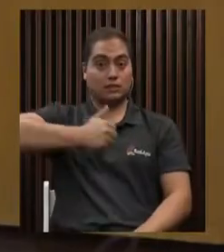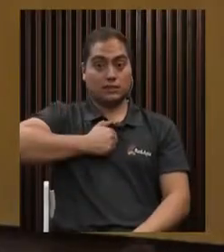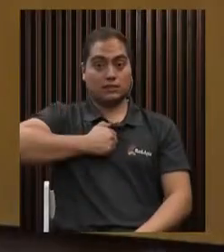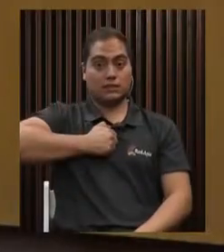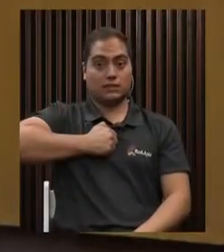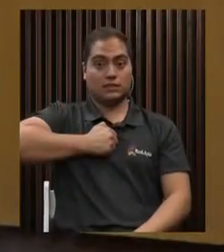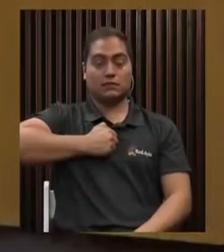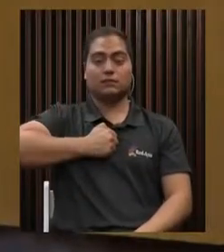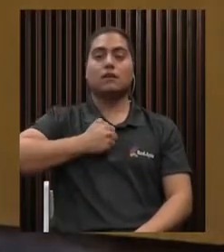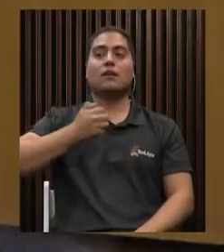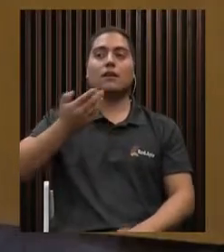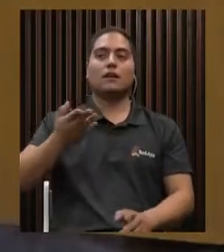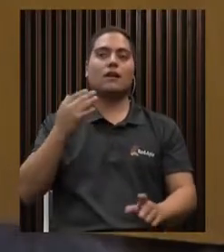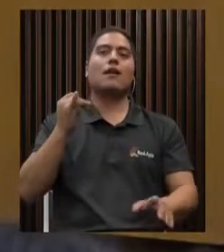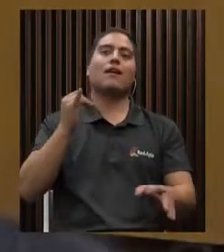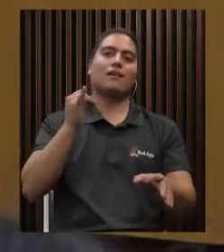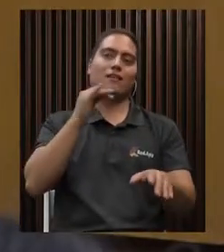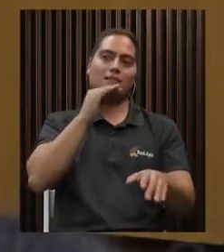incluyendo cierto esta